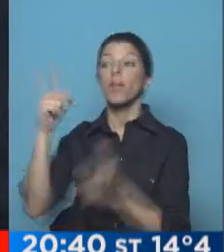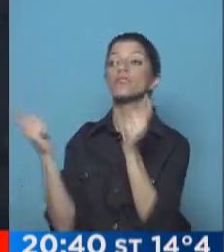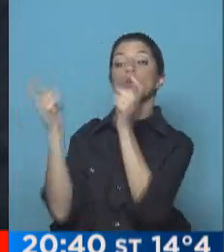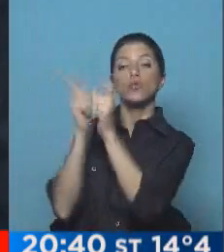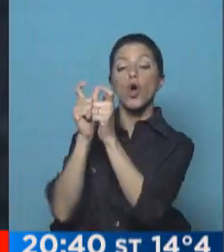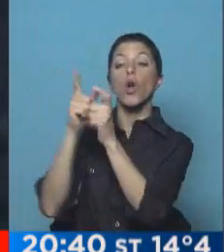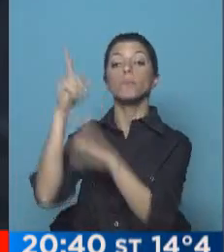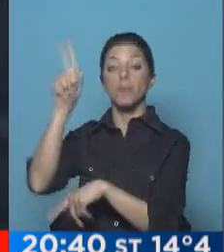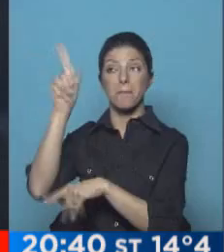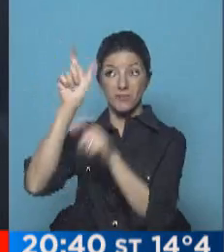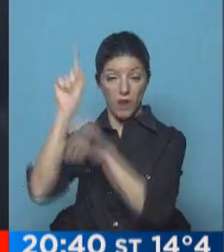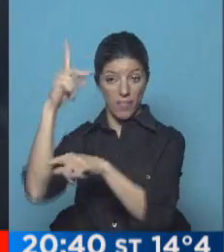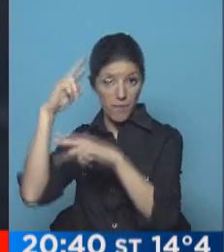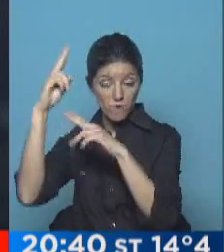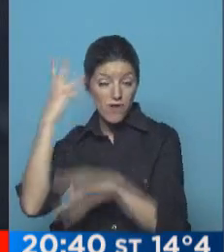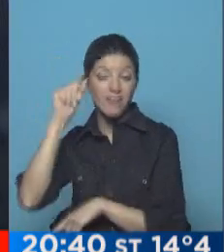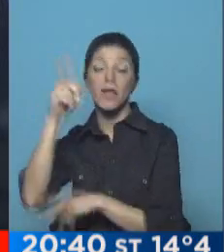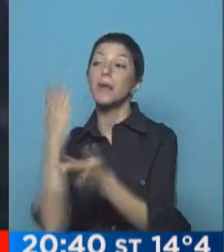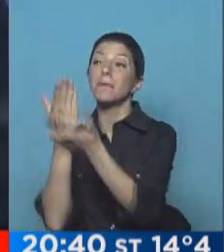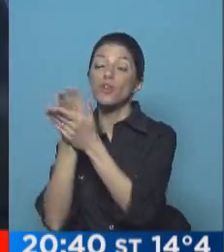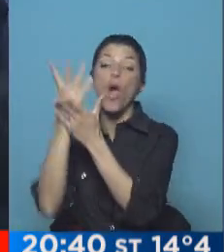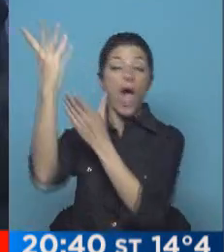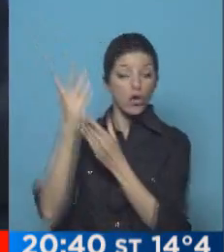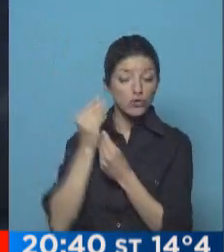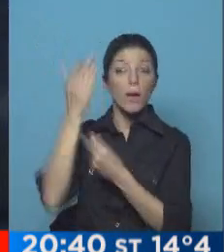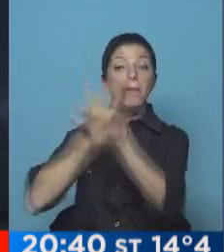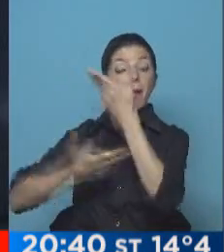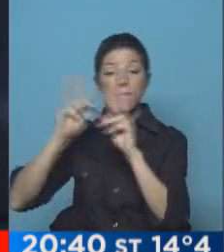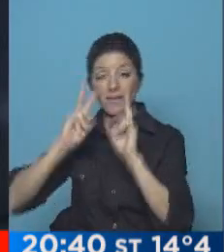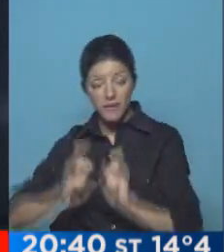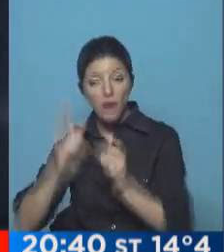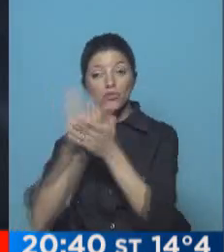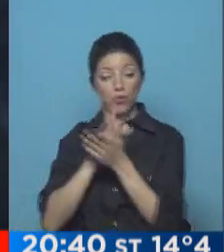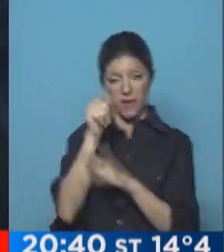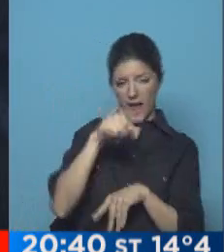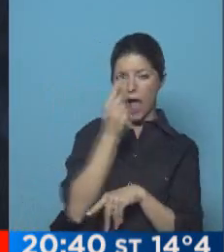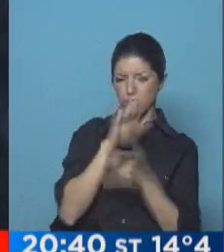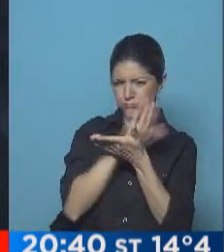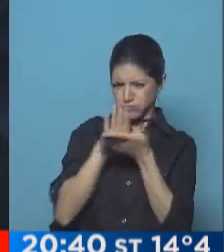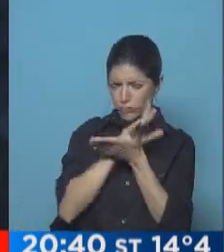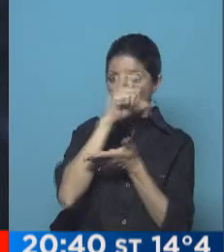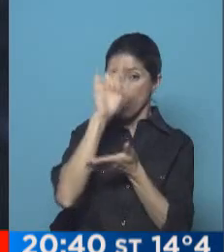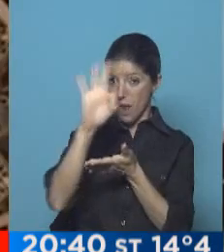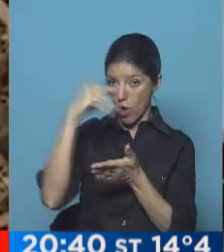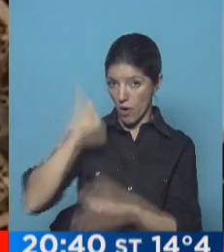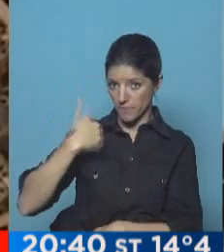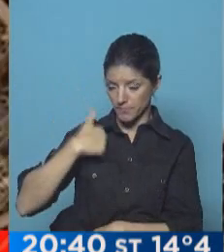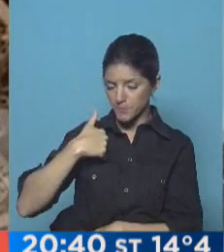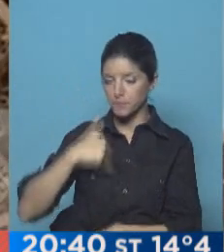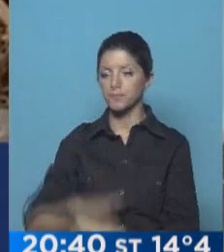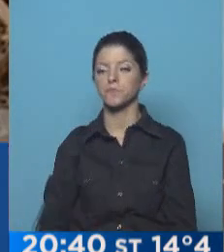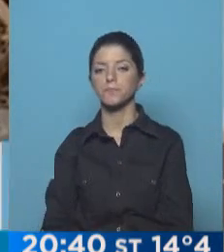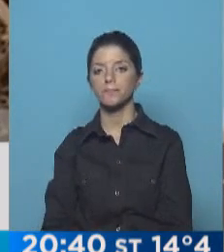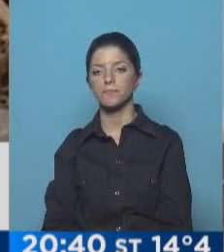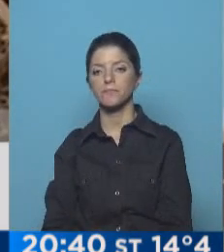pidió colaboración en la causa en la que se investiga lavado de dinero de un banco de la República Argentina. Informe de nuestros enviados especiales.